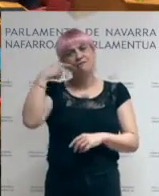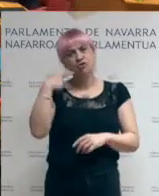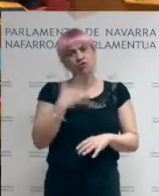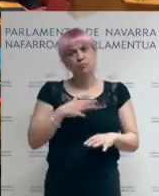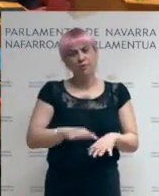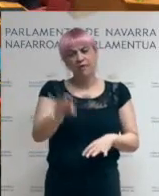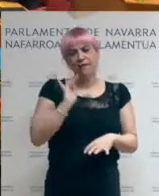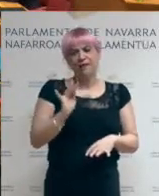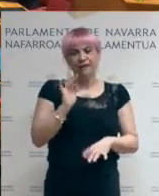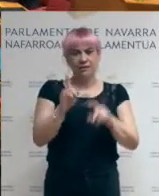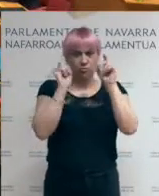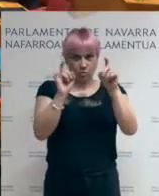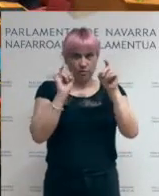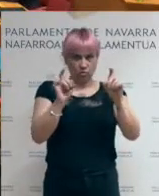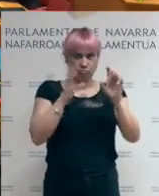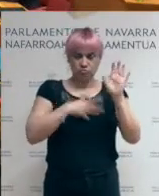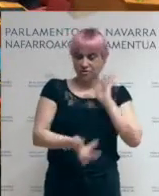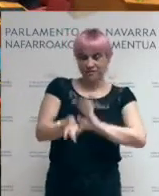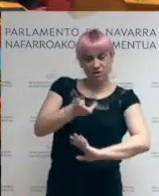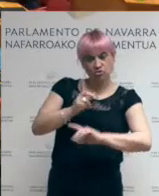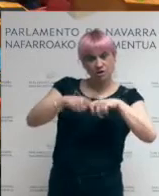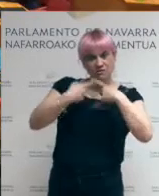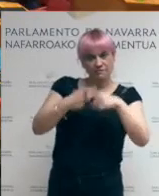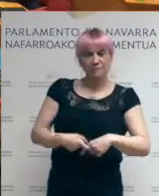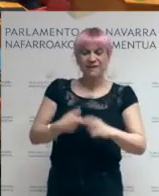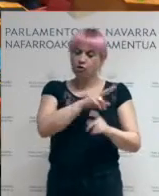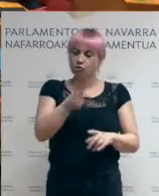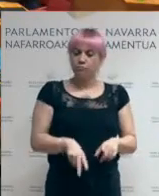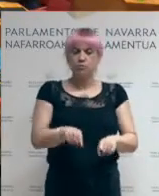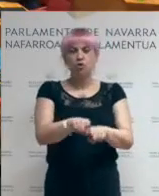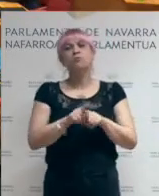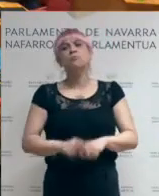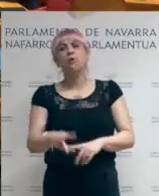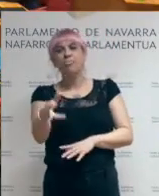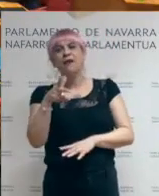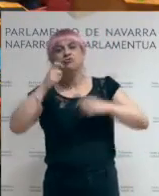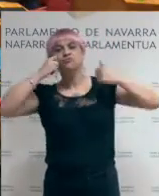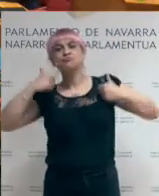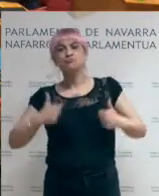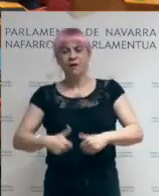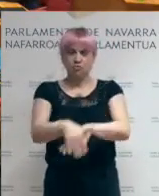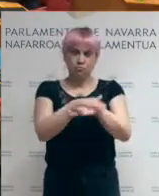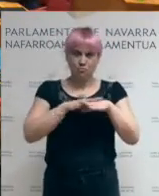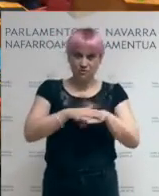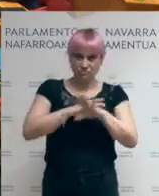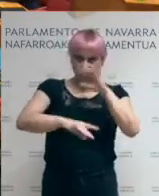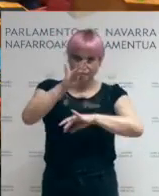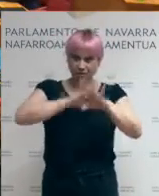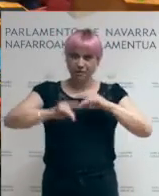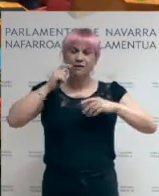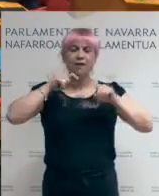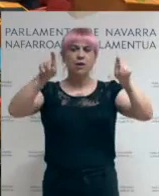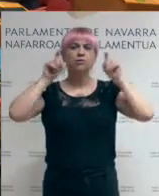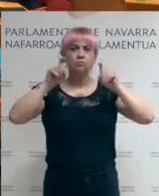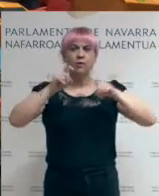les conviene, por encima de ese derecho de las familias reconocido como derecho humano básico de elegir la educación que quieren